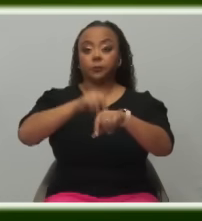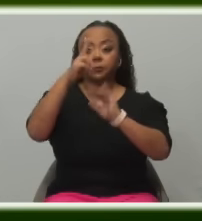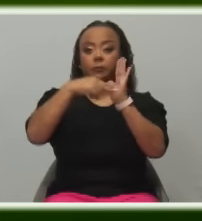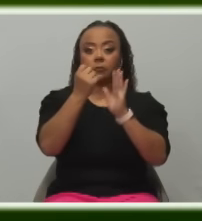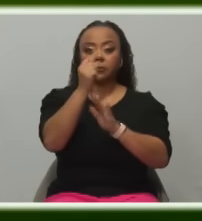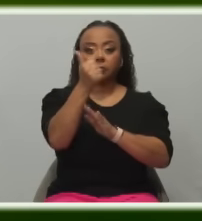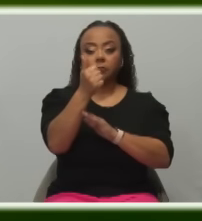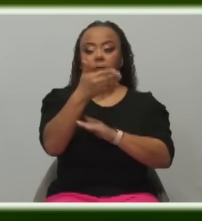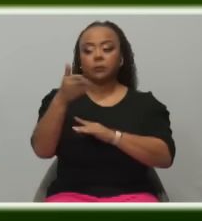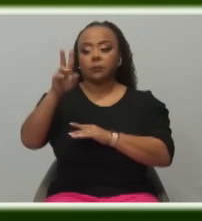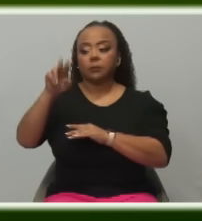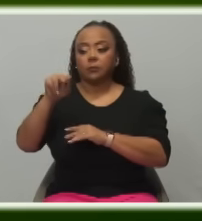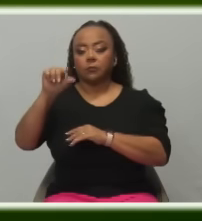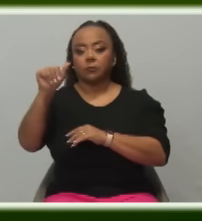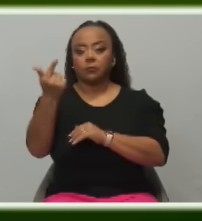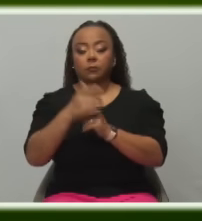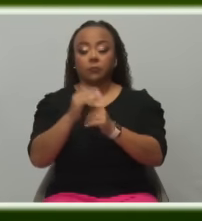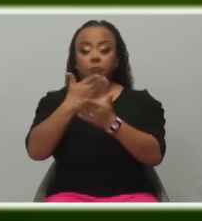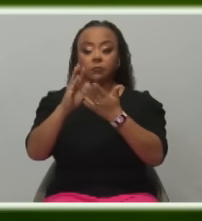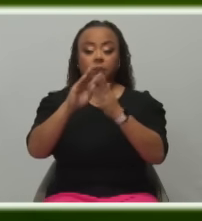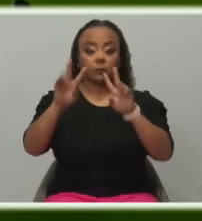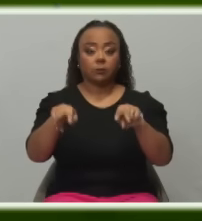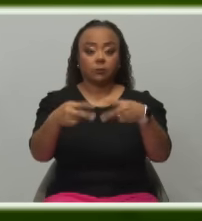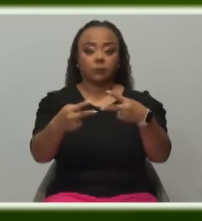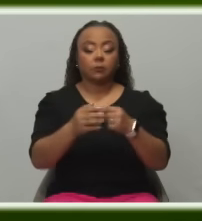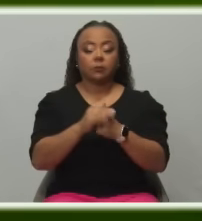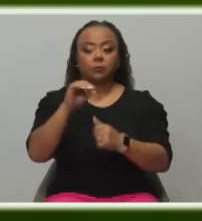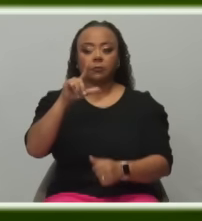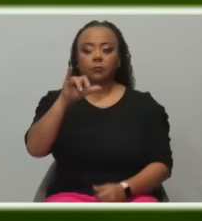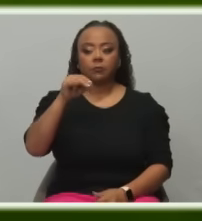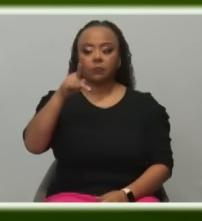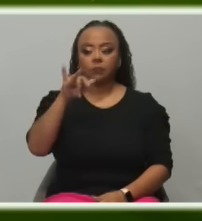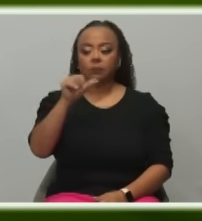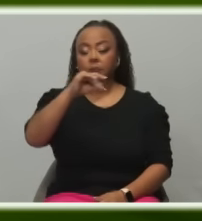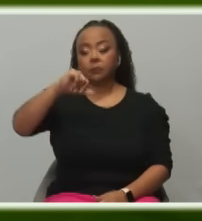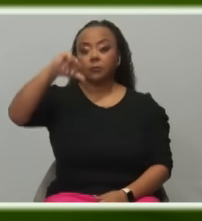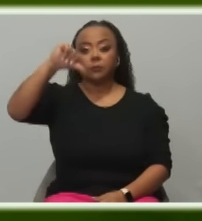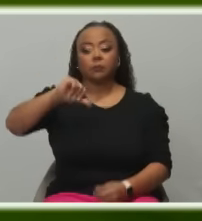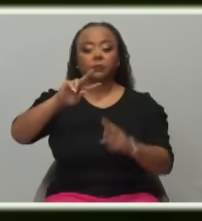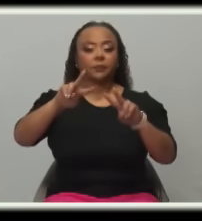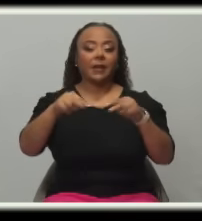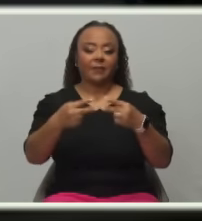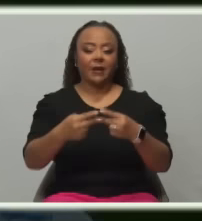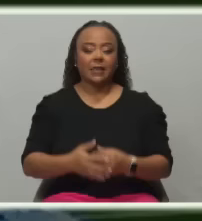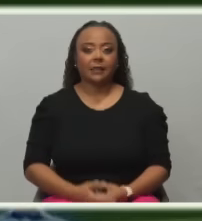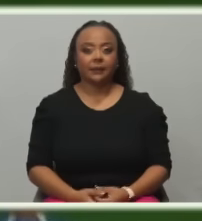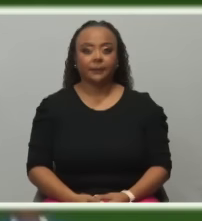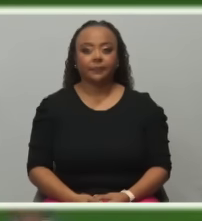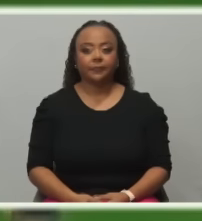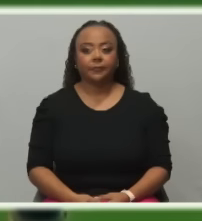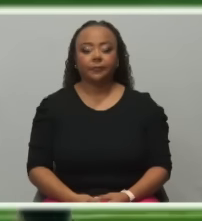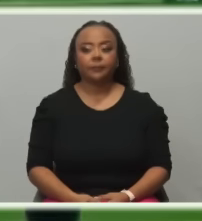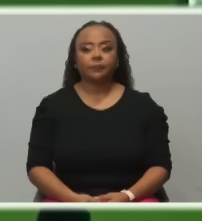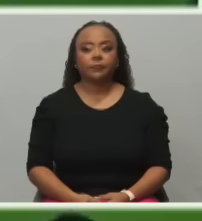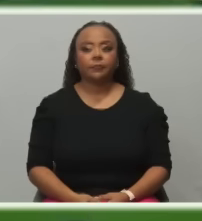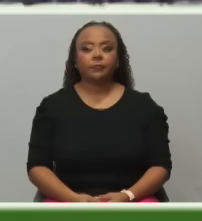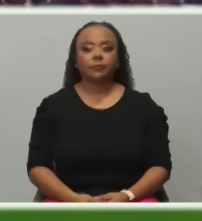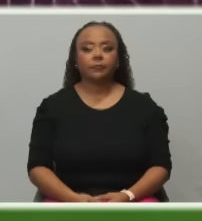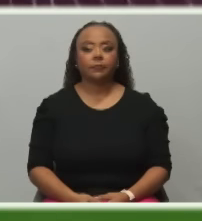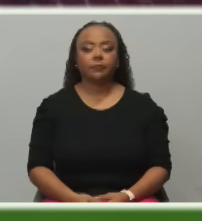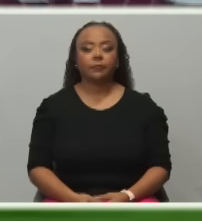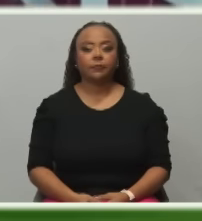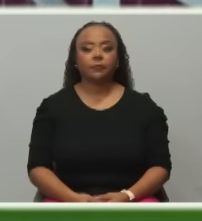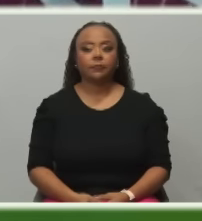2010-2011 cuando eliminó en cuartos de final a Olimpia y cayó en semifinales a ver el